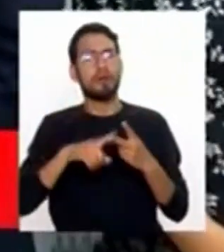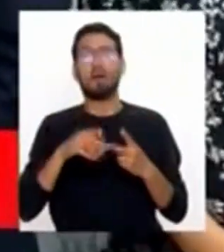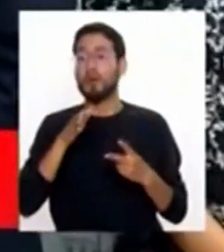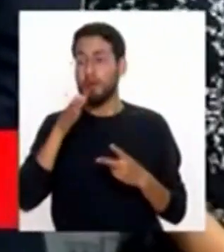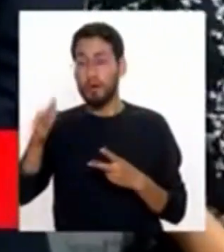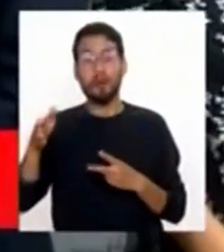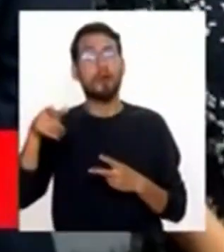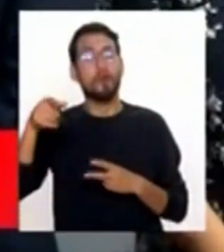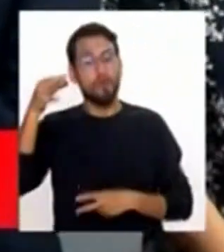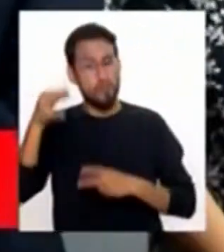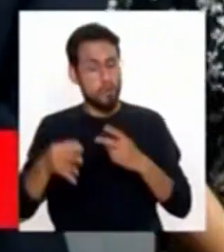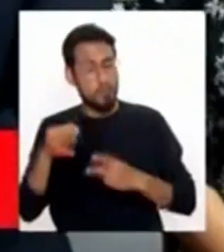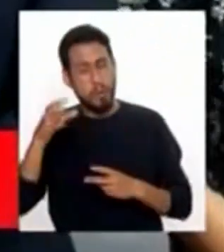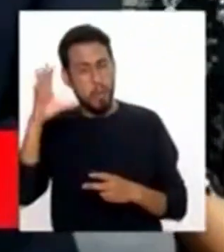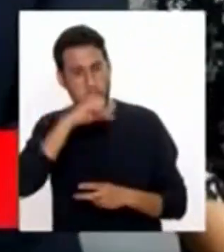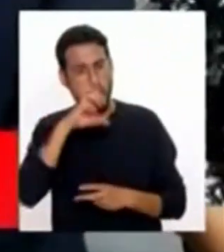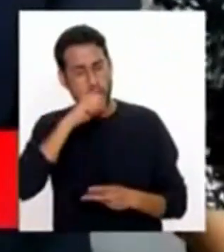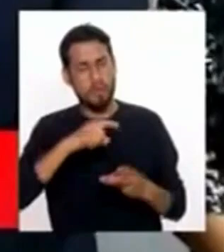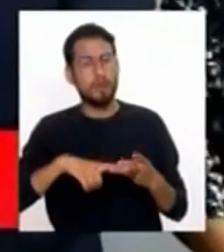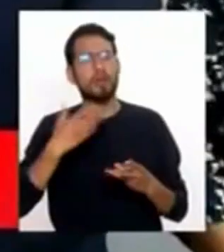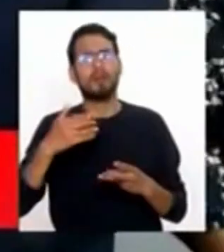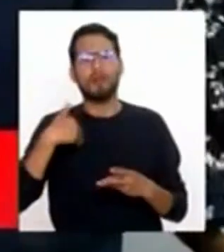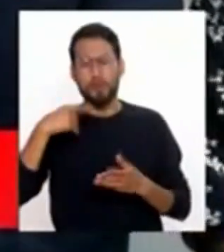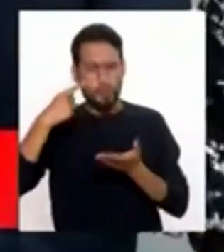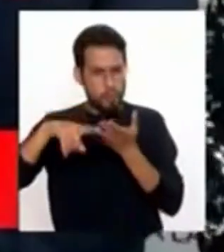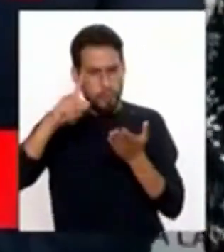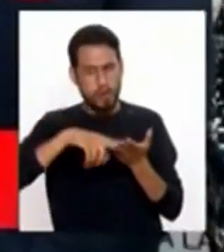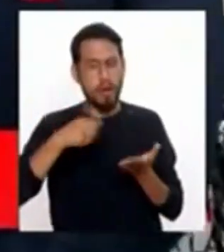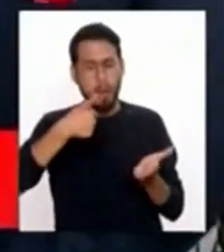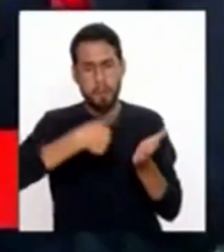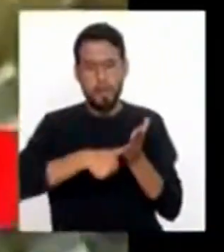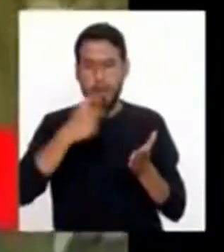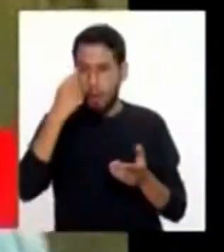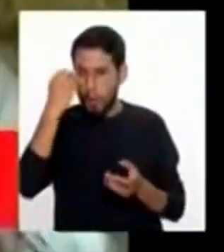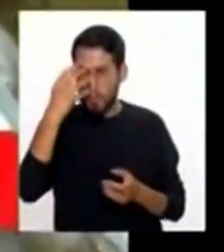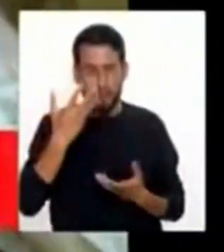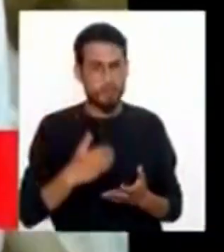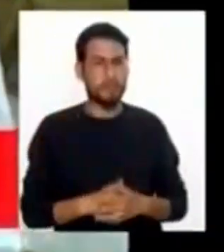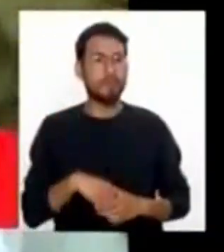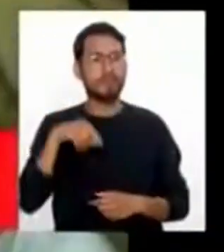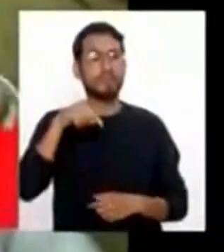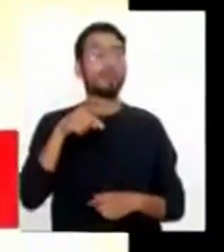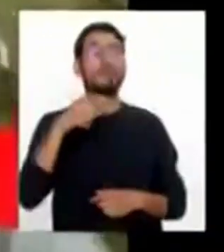las citaciones judiciales y pasar por el control biométrico. Al término de